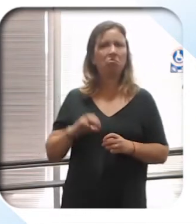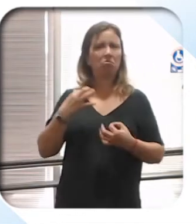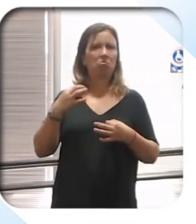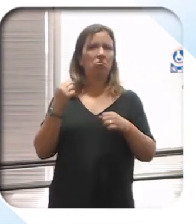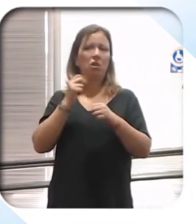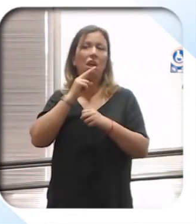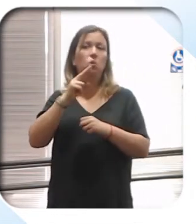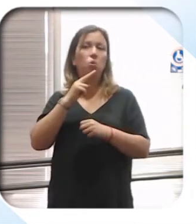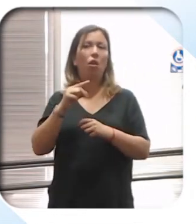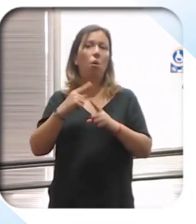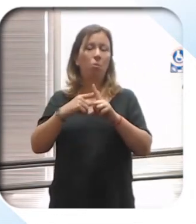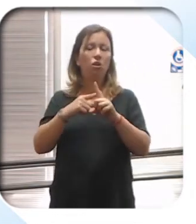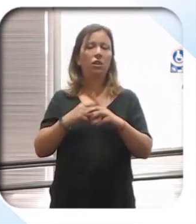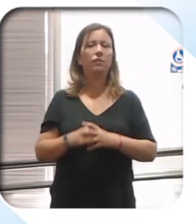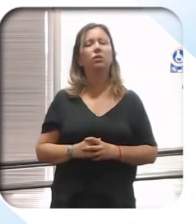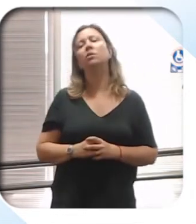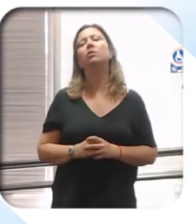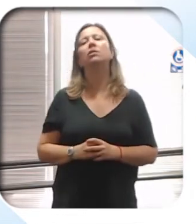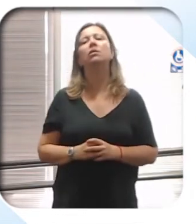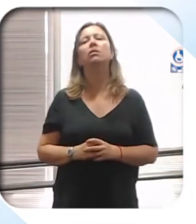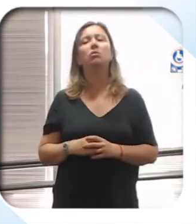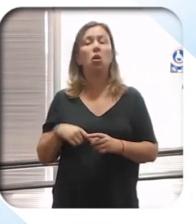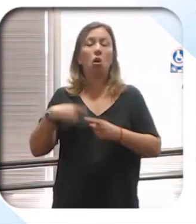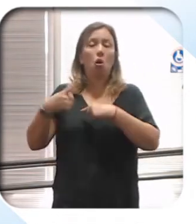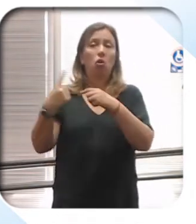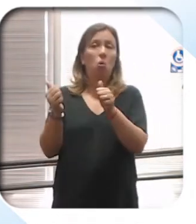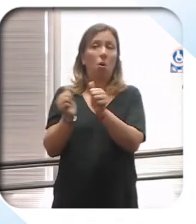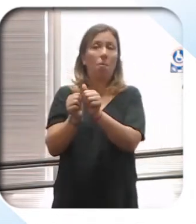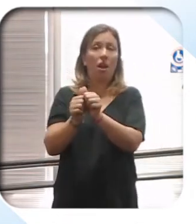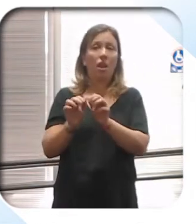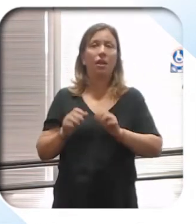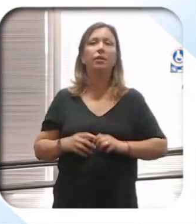buenos resultados. Siguen en pareja.